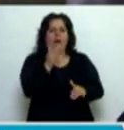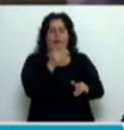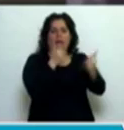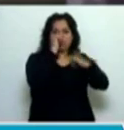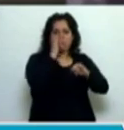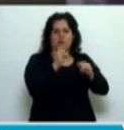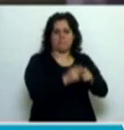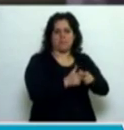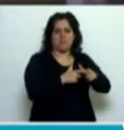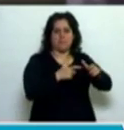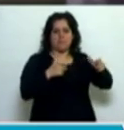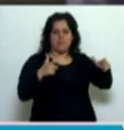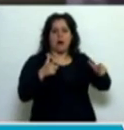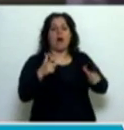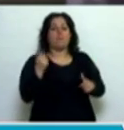ahora